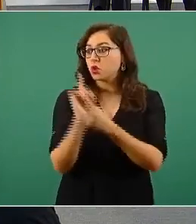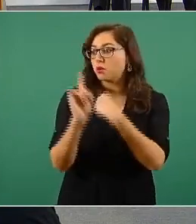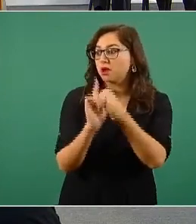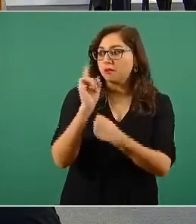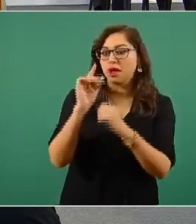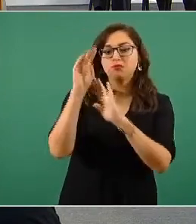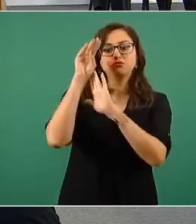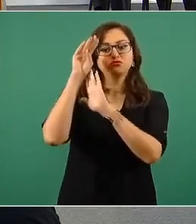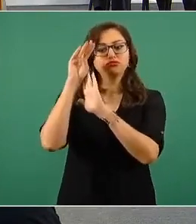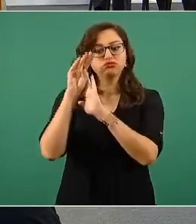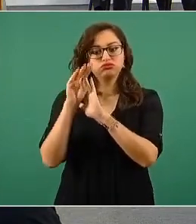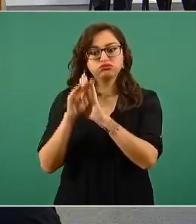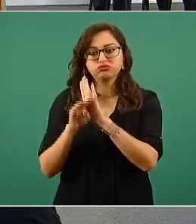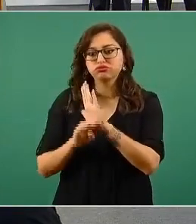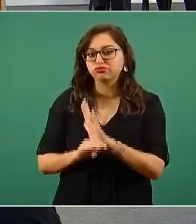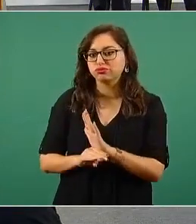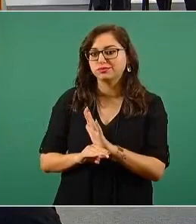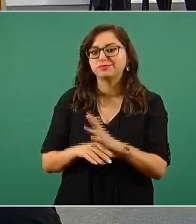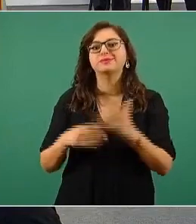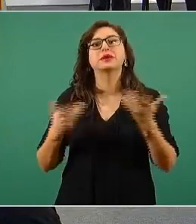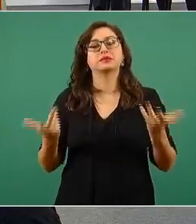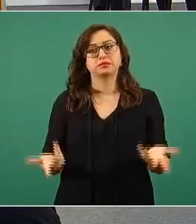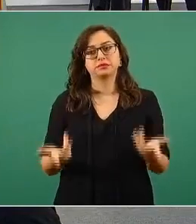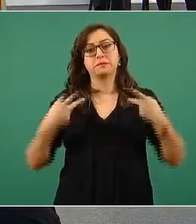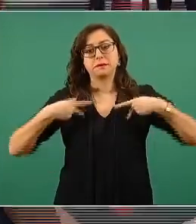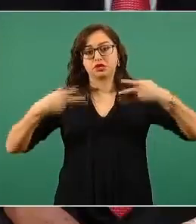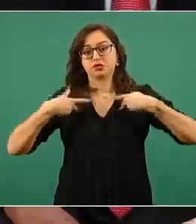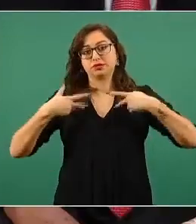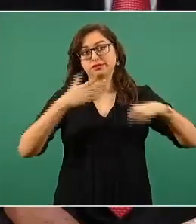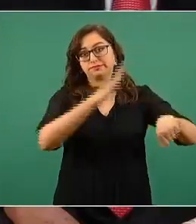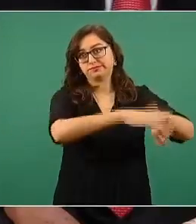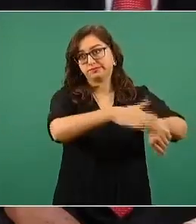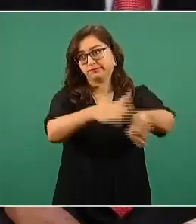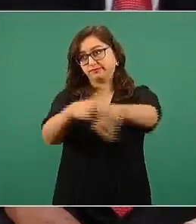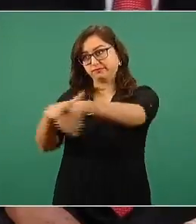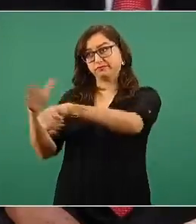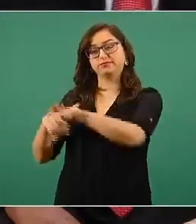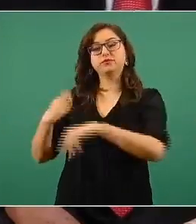situación, pues sí podemos ayudar todos. Esto es lo que quería comentar.